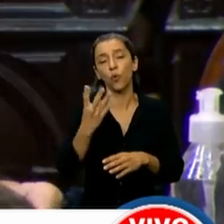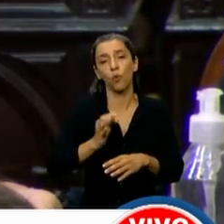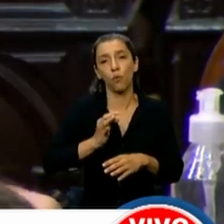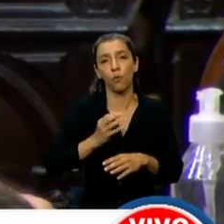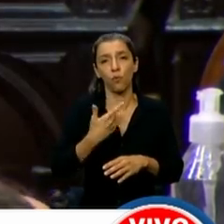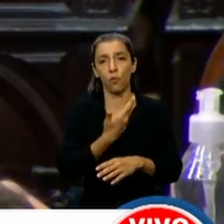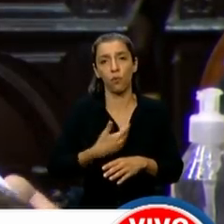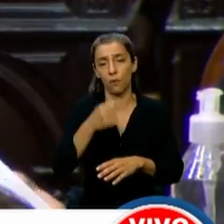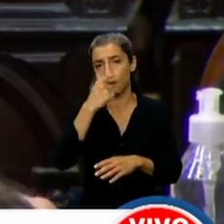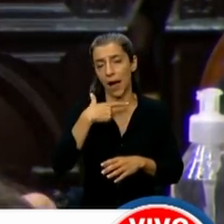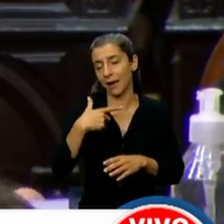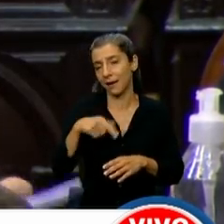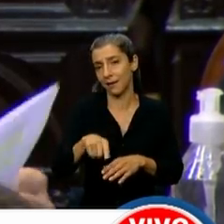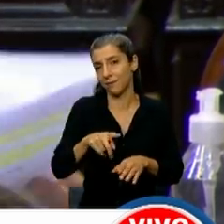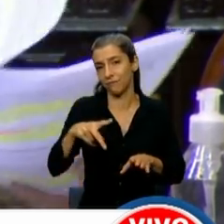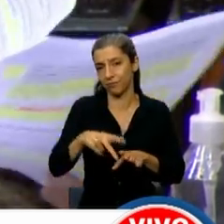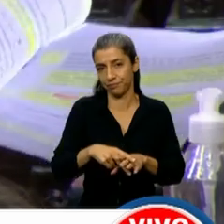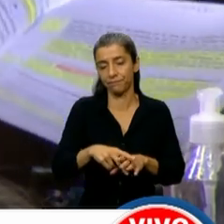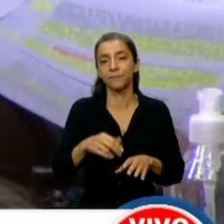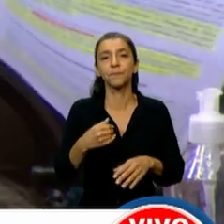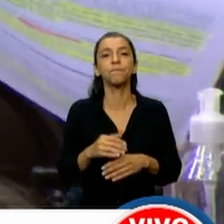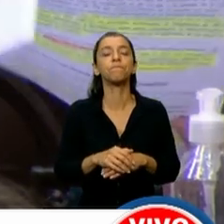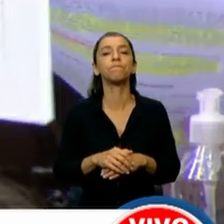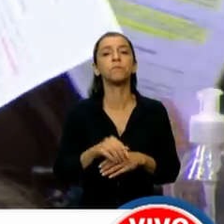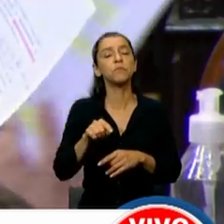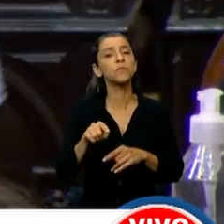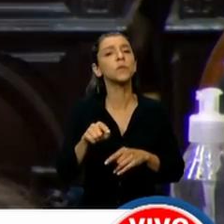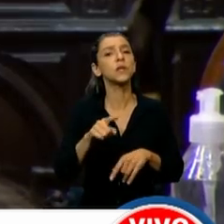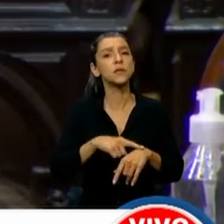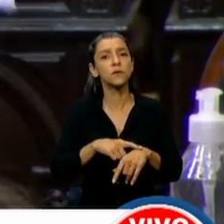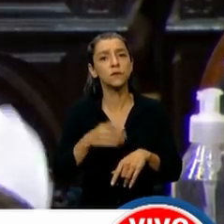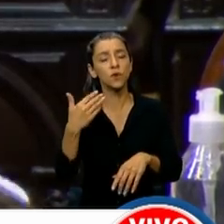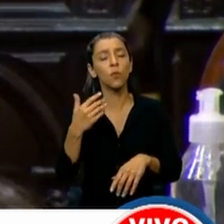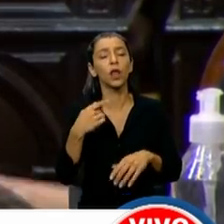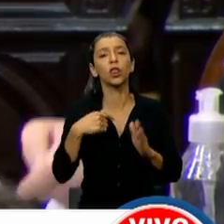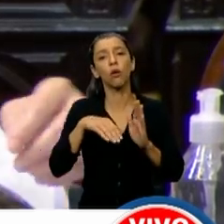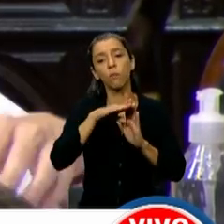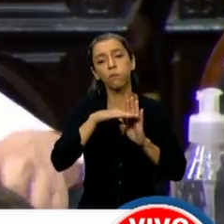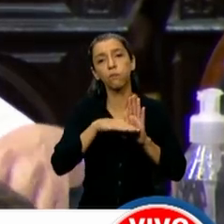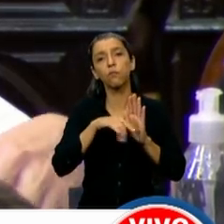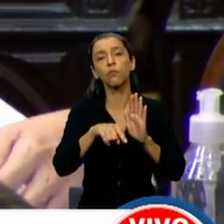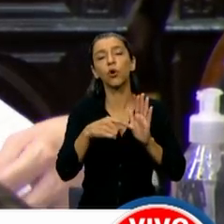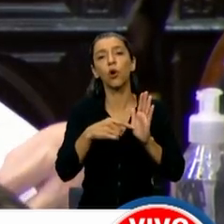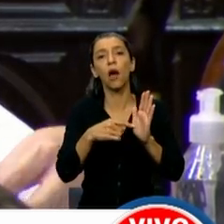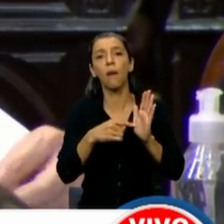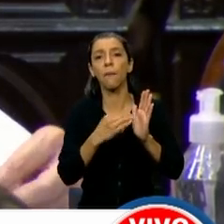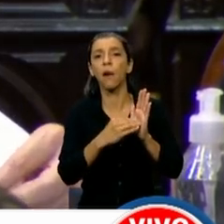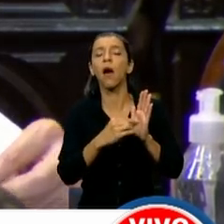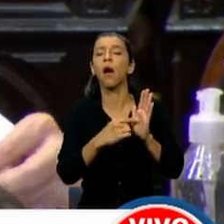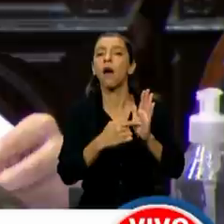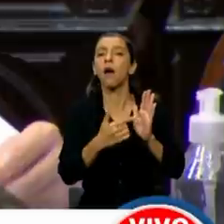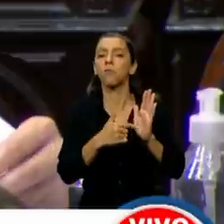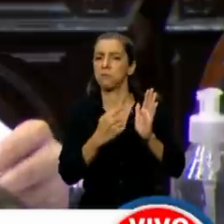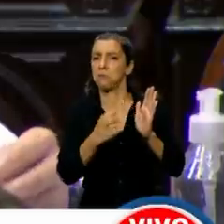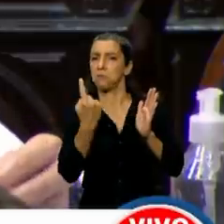con este programa que se le quitó uno de los requisitos para otorgar lo que era el aval de las organizaciones